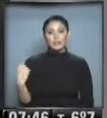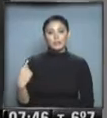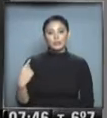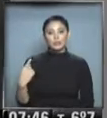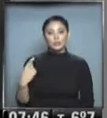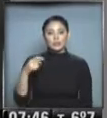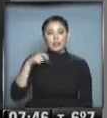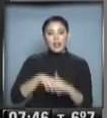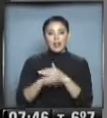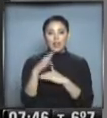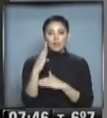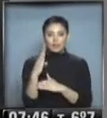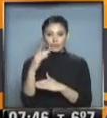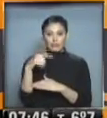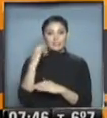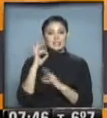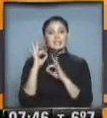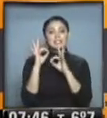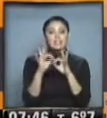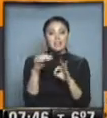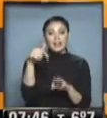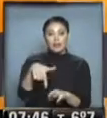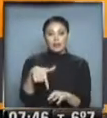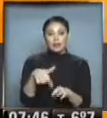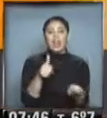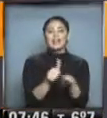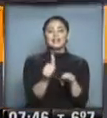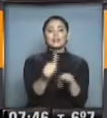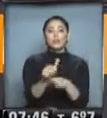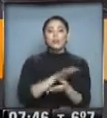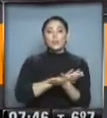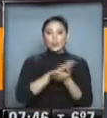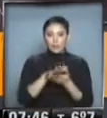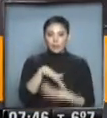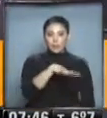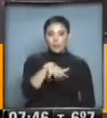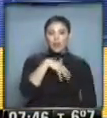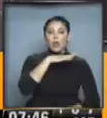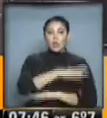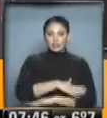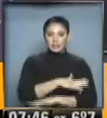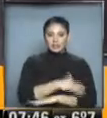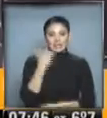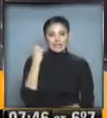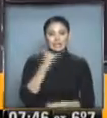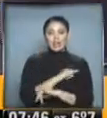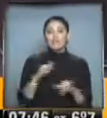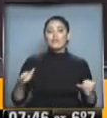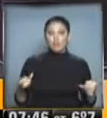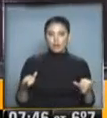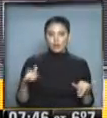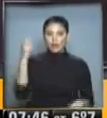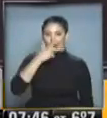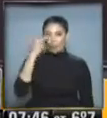la línea b de subterráneos está llegando a esta hora en las nuevas estaciones en villa urquiza lo acaba de informar hubo